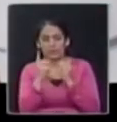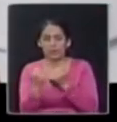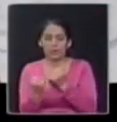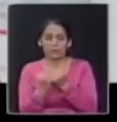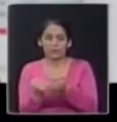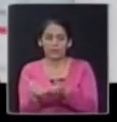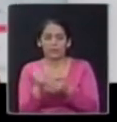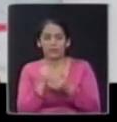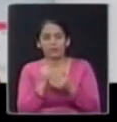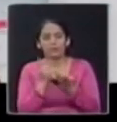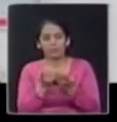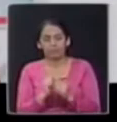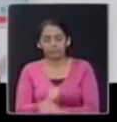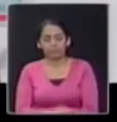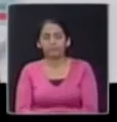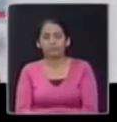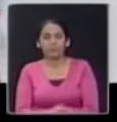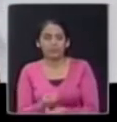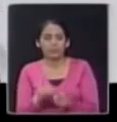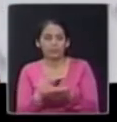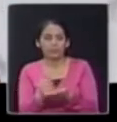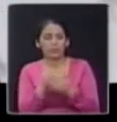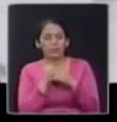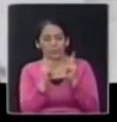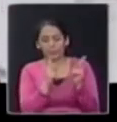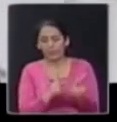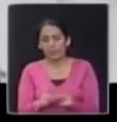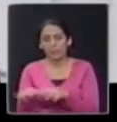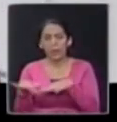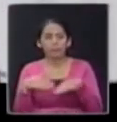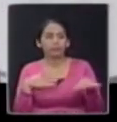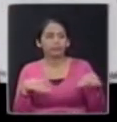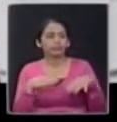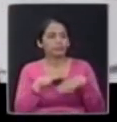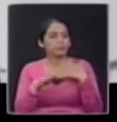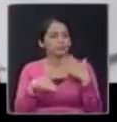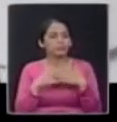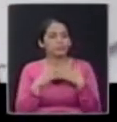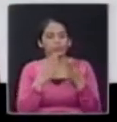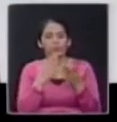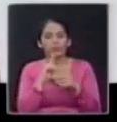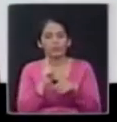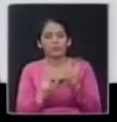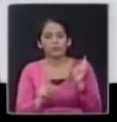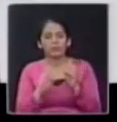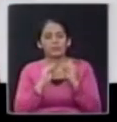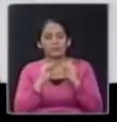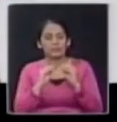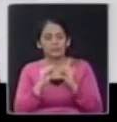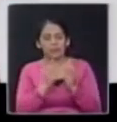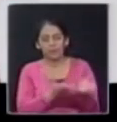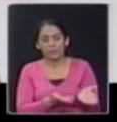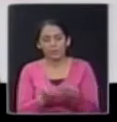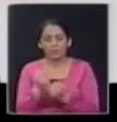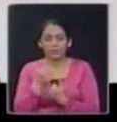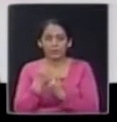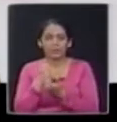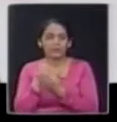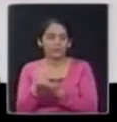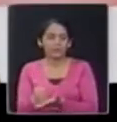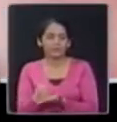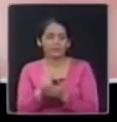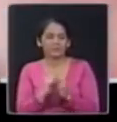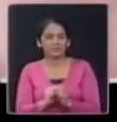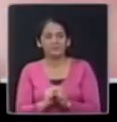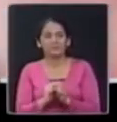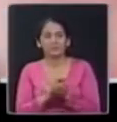todo el apoyo, tanto logístico cuanto de capacitación y preparación para ejecutar este proyecto. Por otro